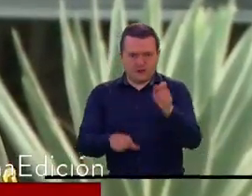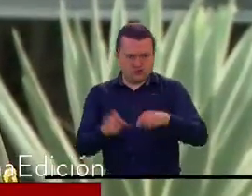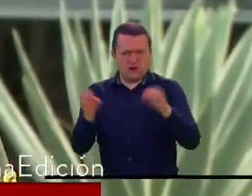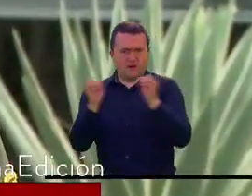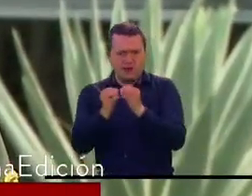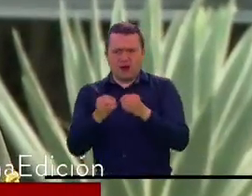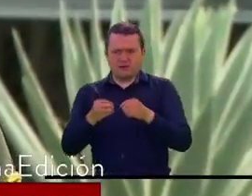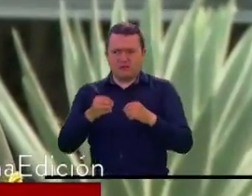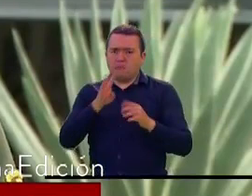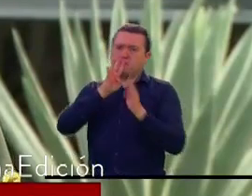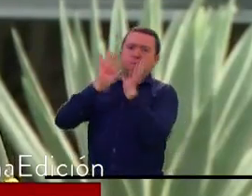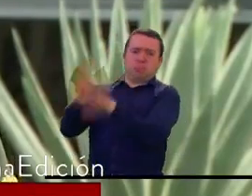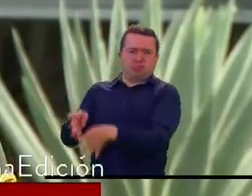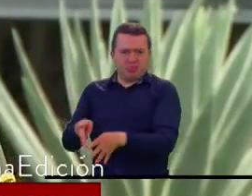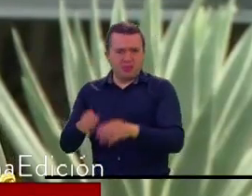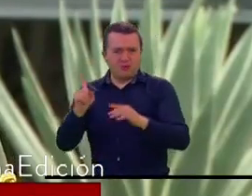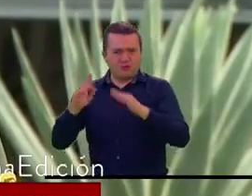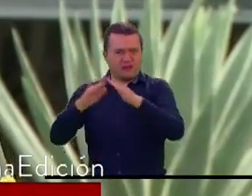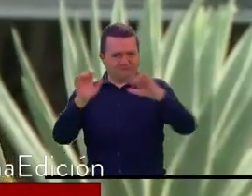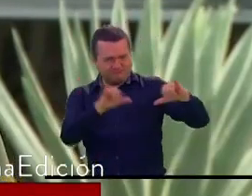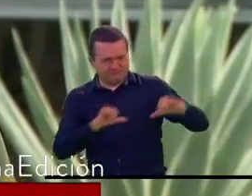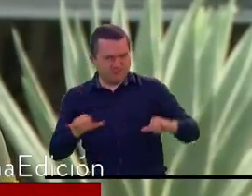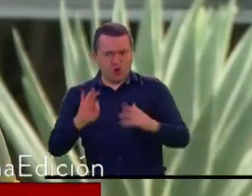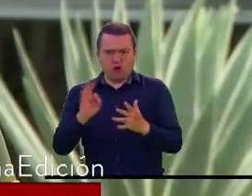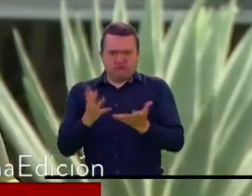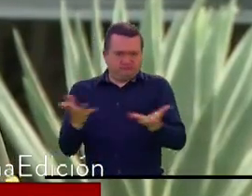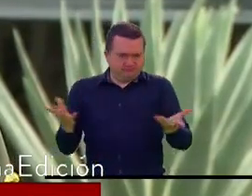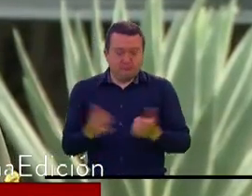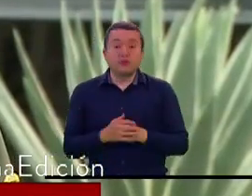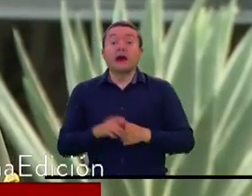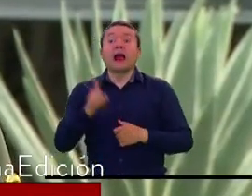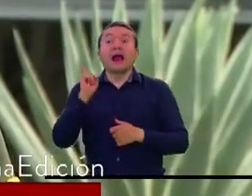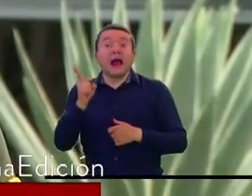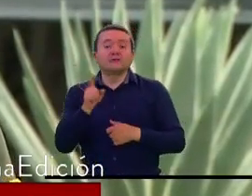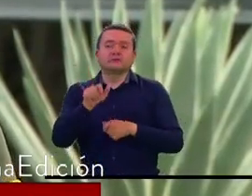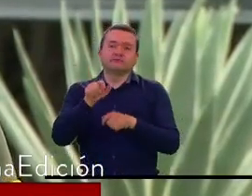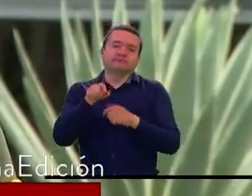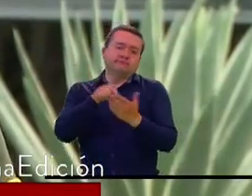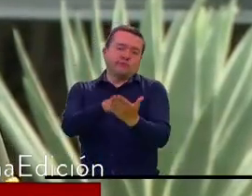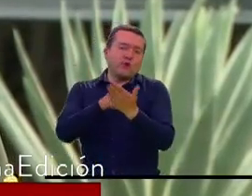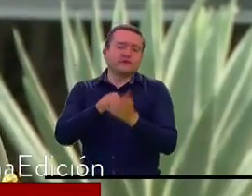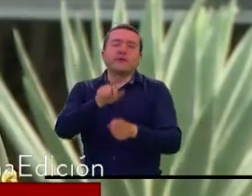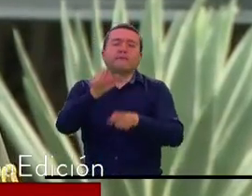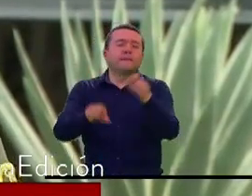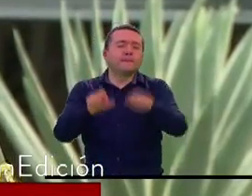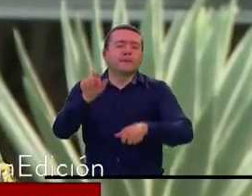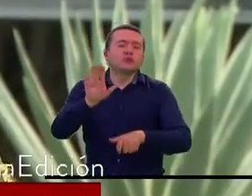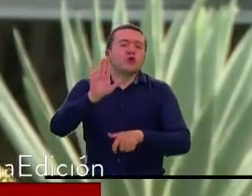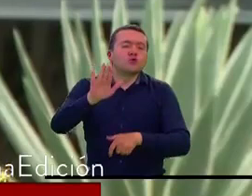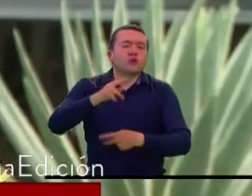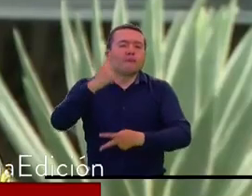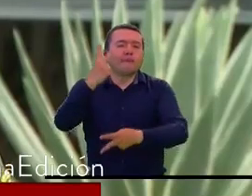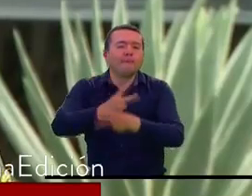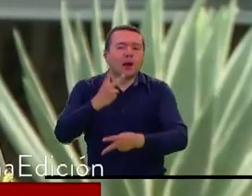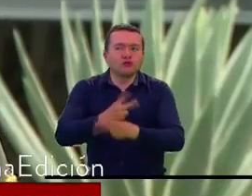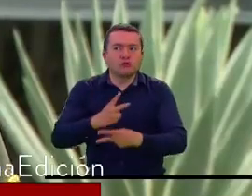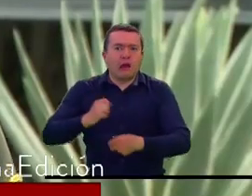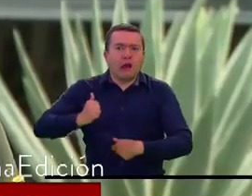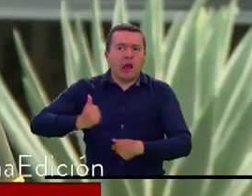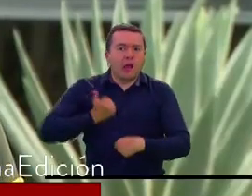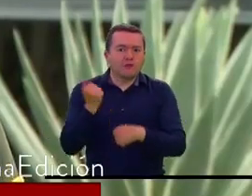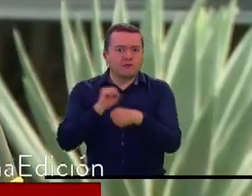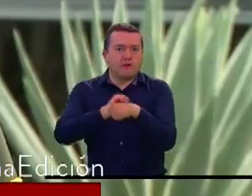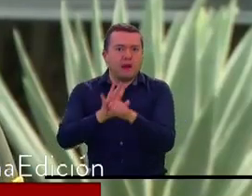delincuencial que aprovecha el ejercicio de la pandemia, el ejercicio de las restricciones para transportar